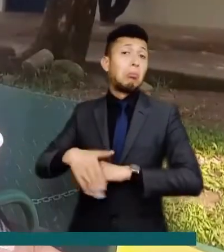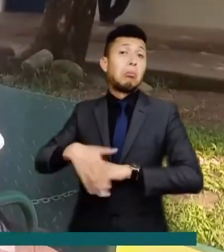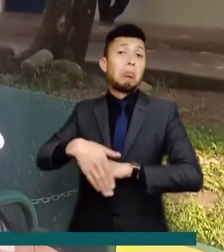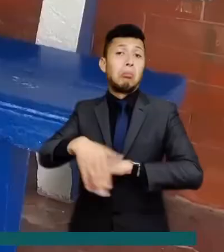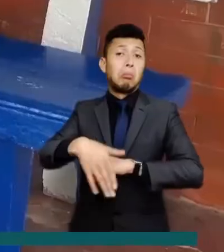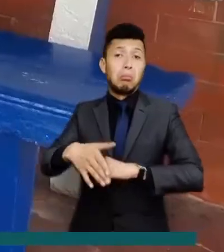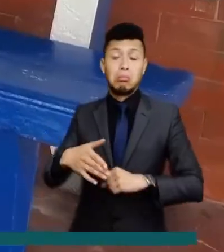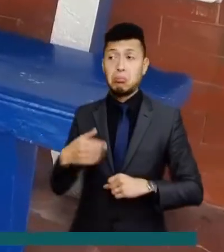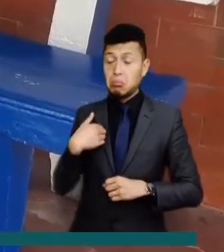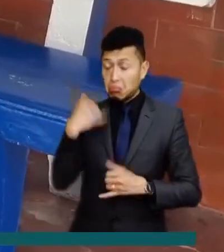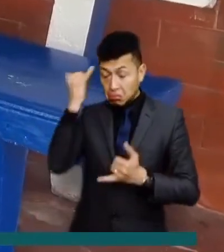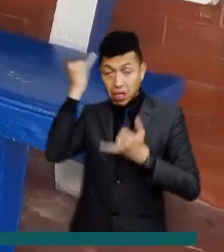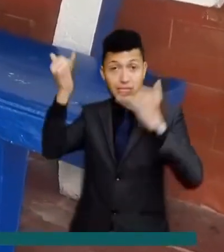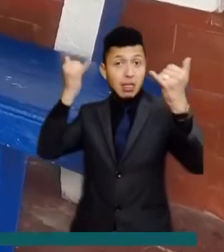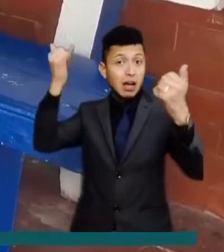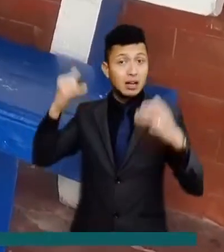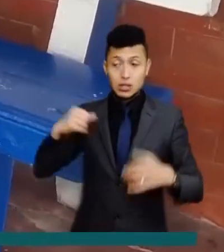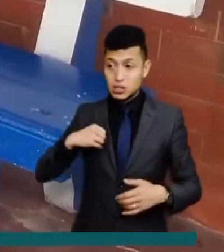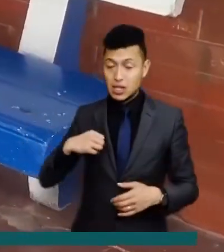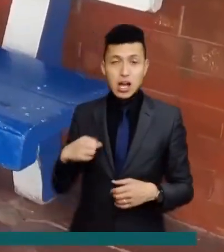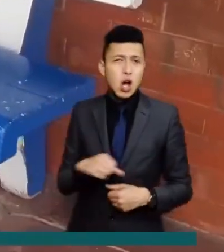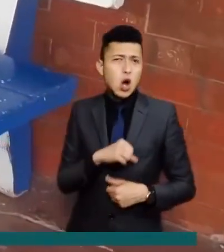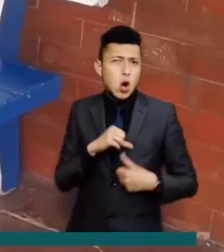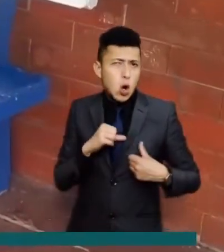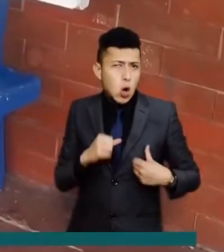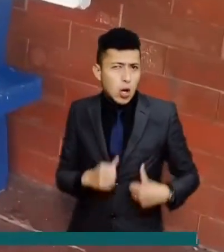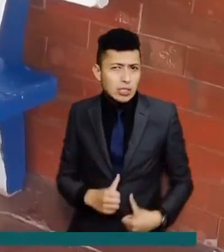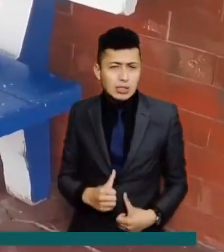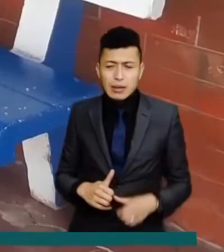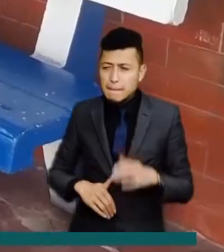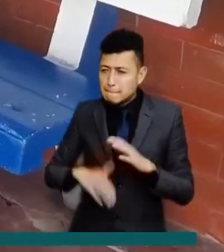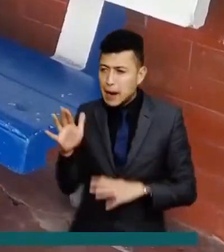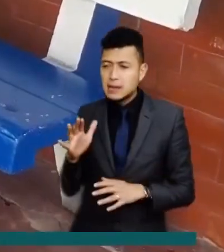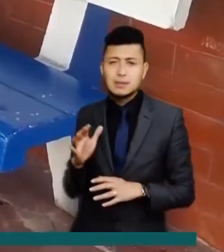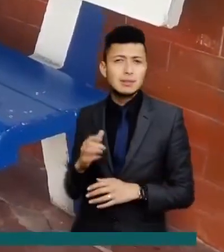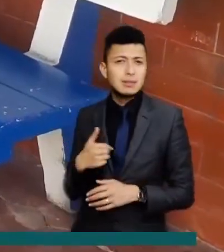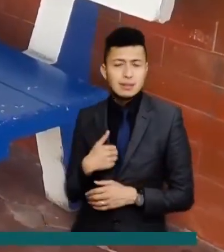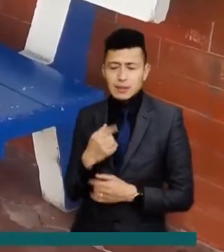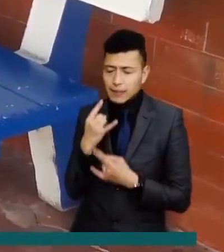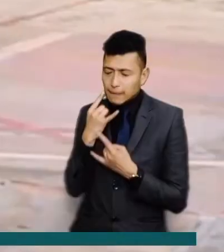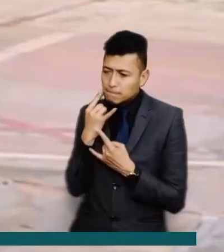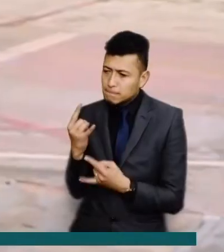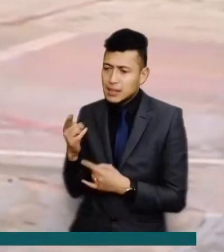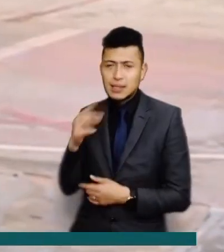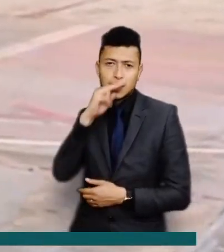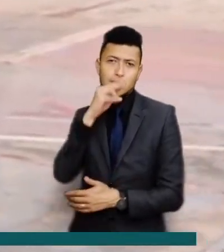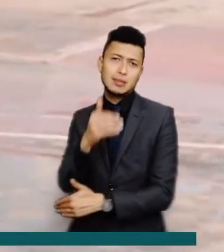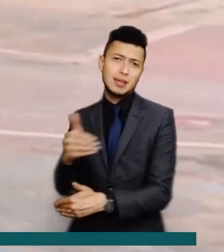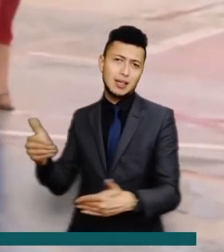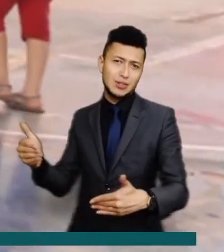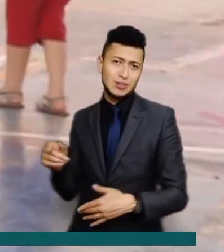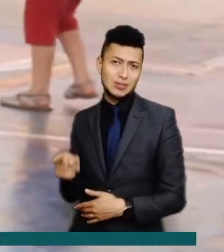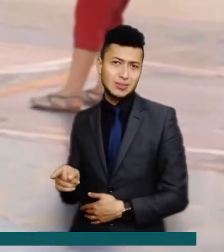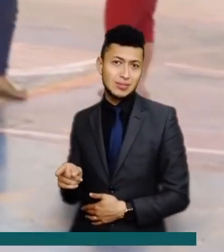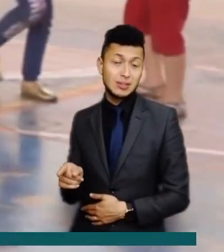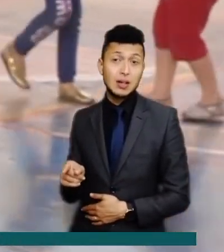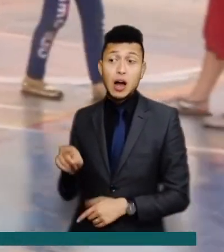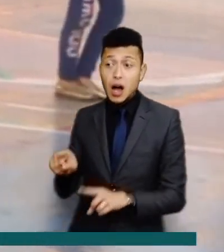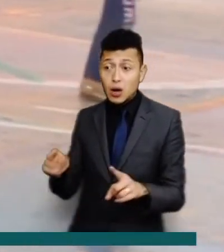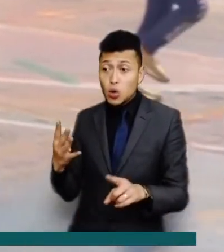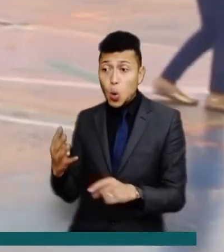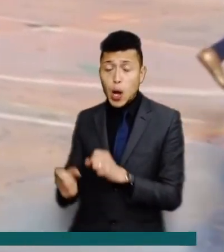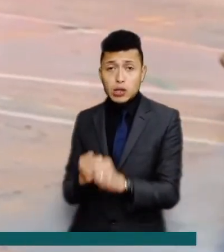improvisaciones de donde no tenía. Me tiene el corazón agarrado en los niños, porque ellos, hay niños de 4 años